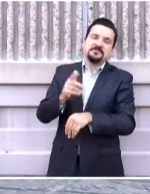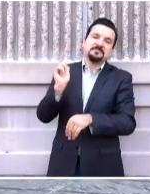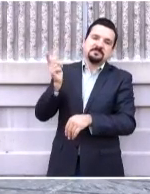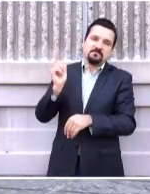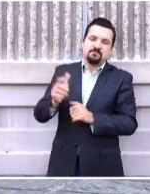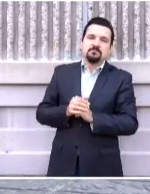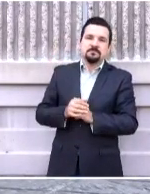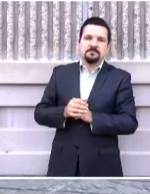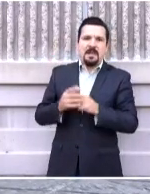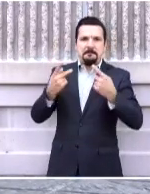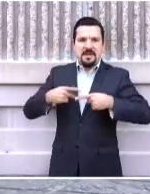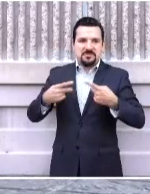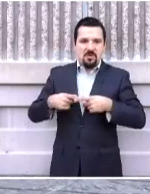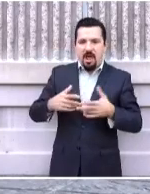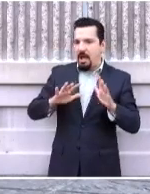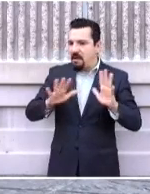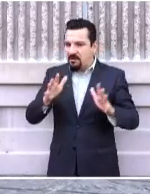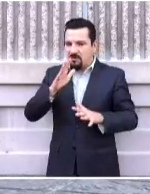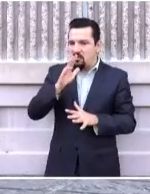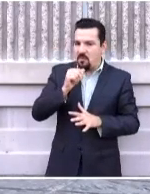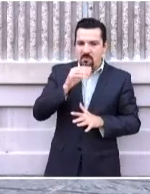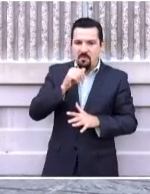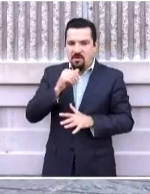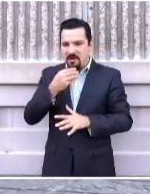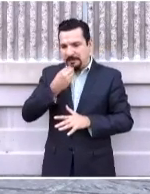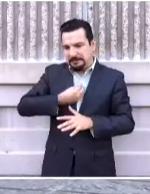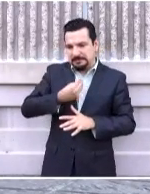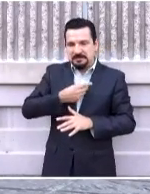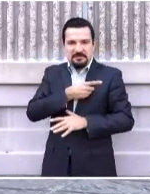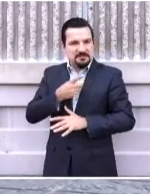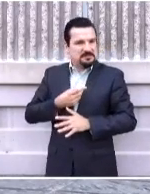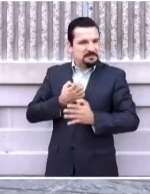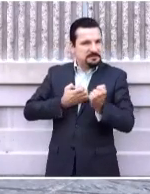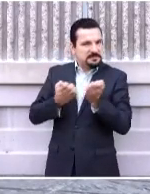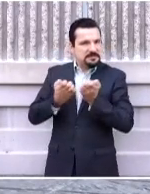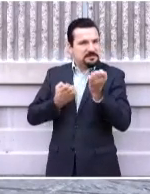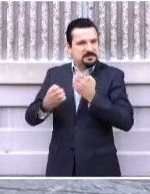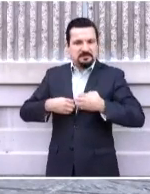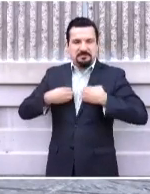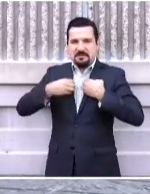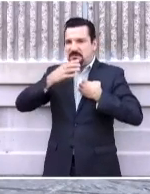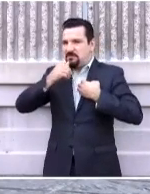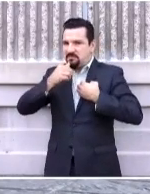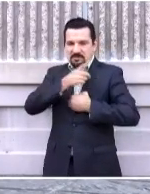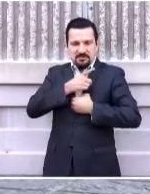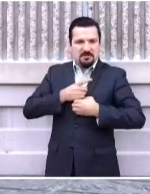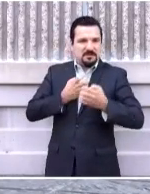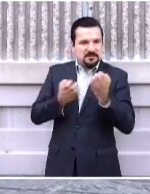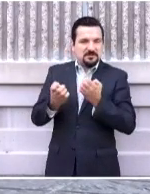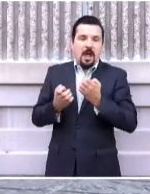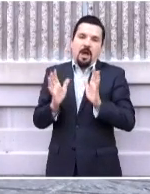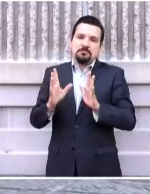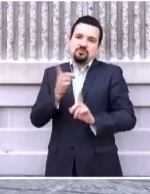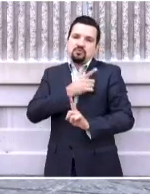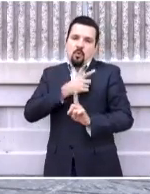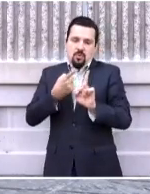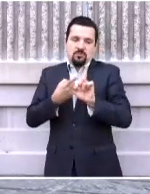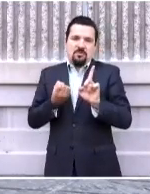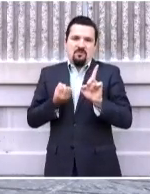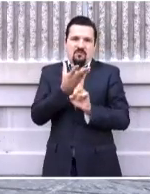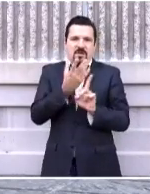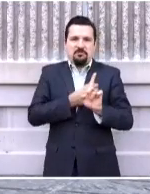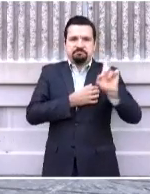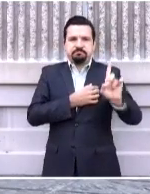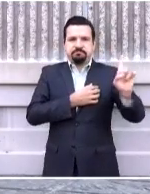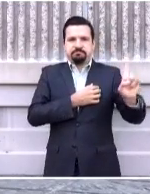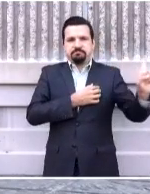es inaplazable, que es impostergable, que no pueden vivir sin ejercicio, lo hagan entonces solos.